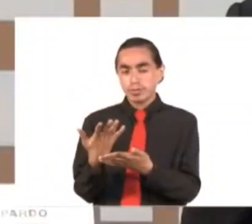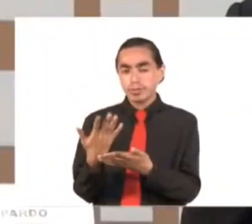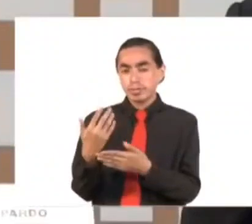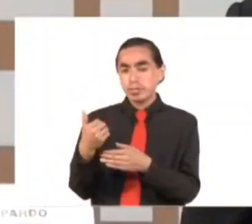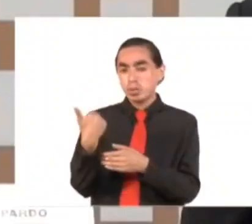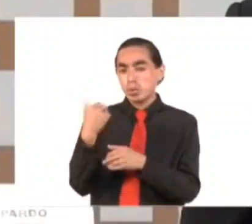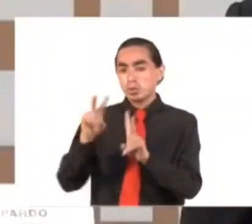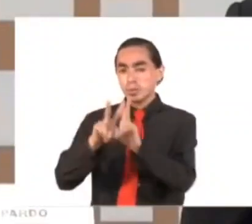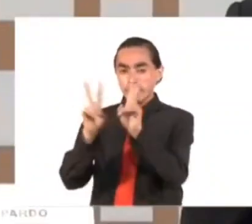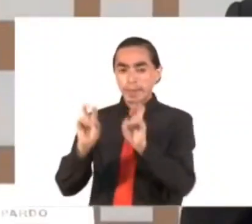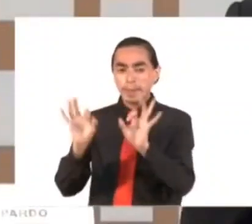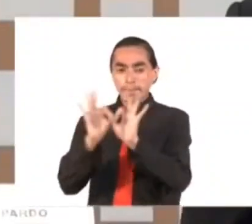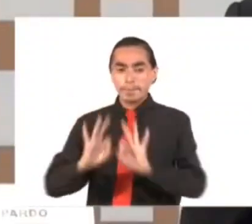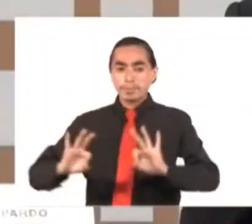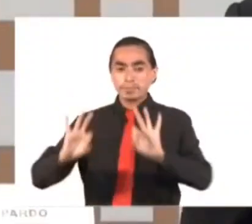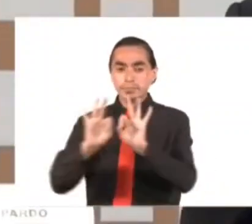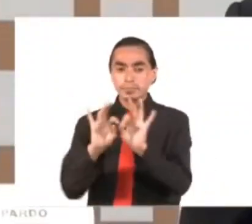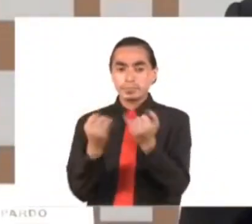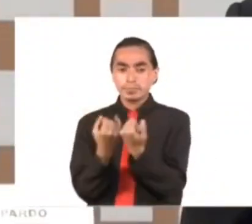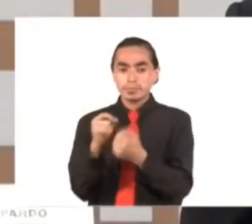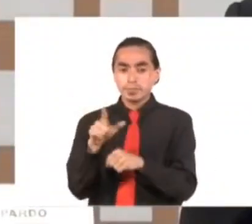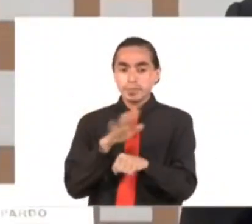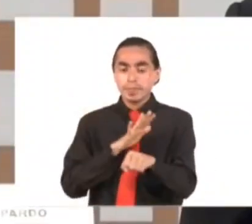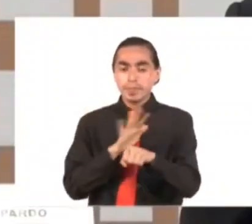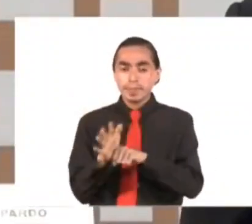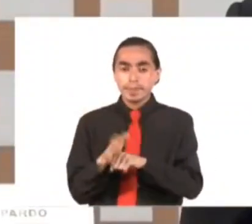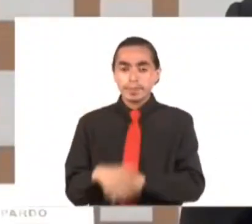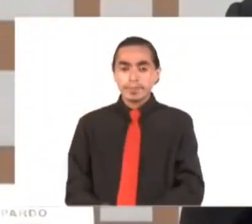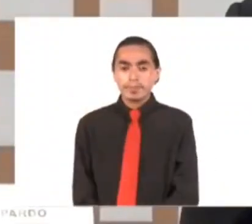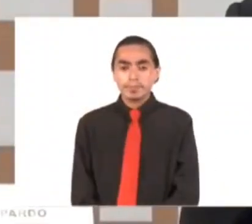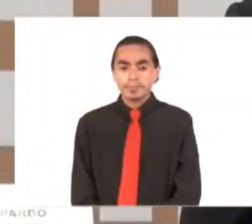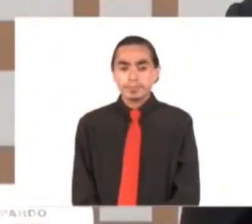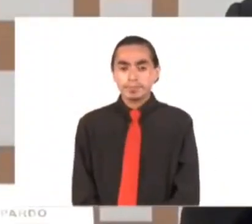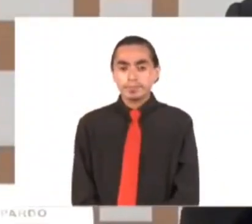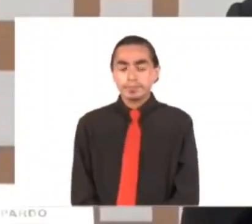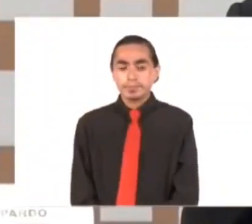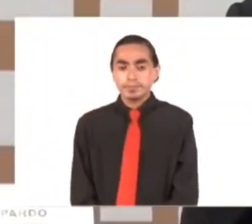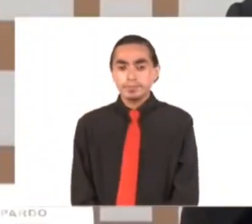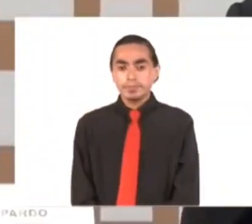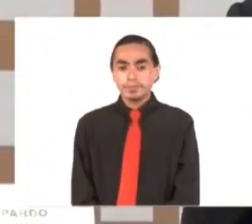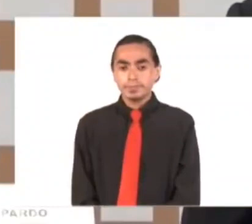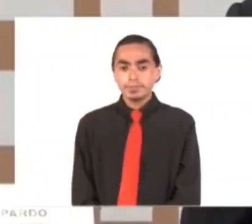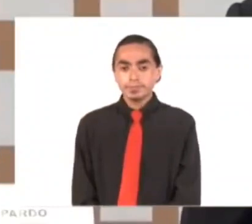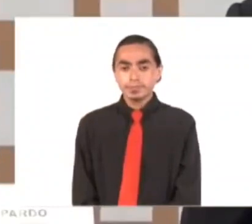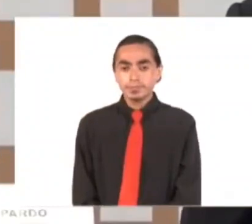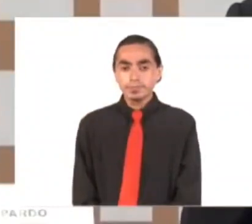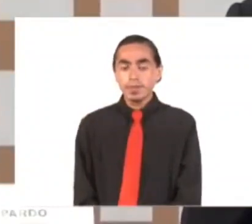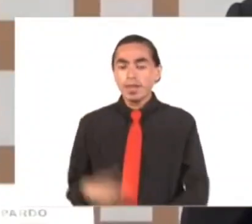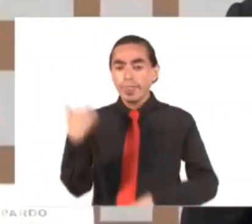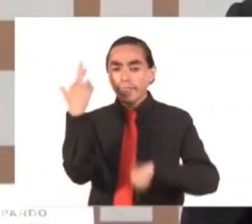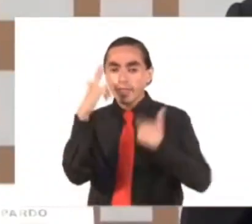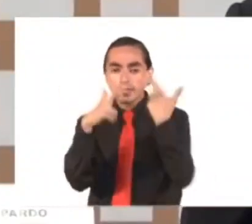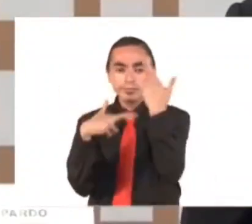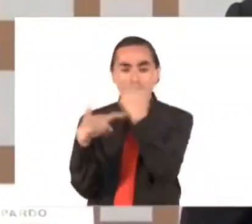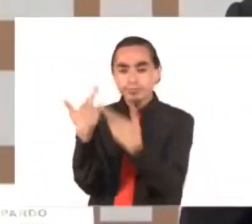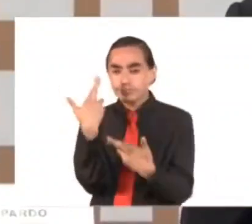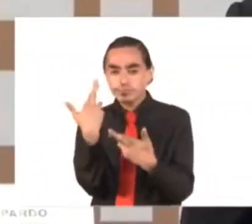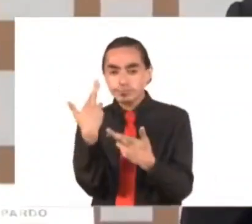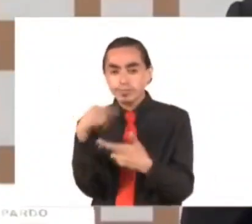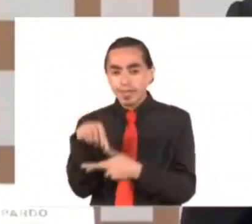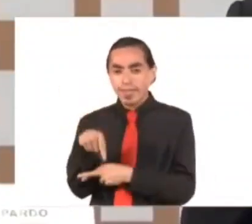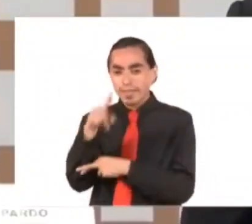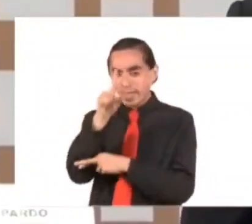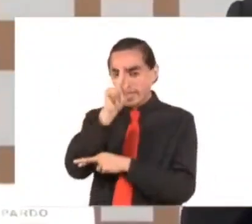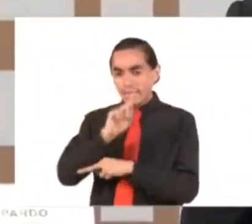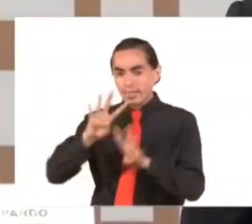tema fundamental tiene que ver con una valoración desde este